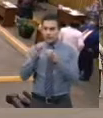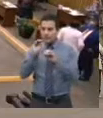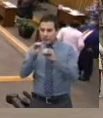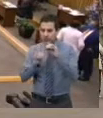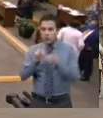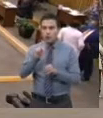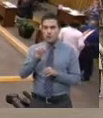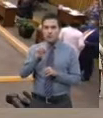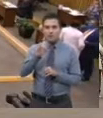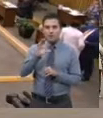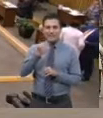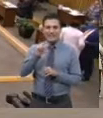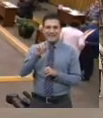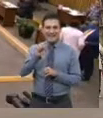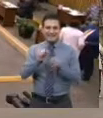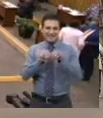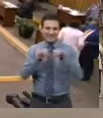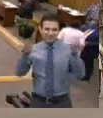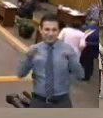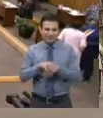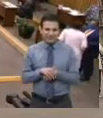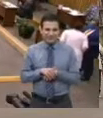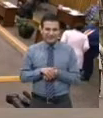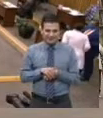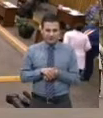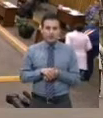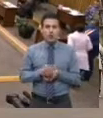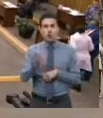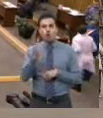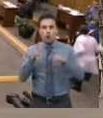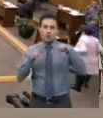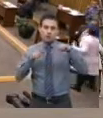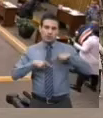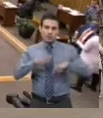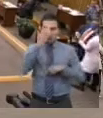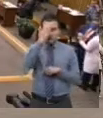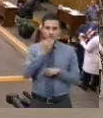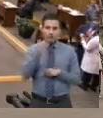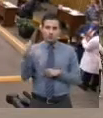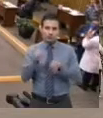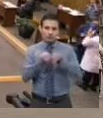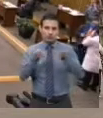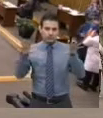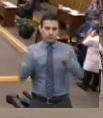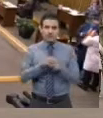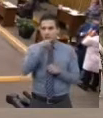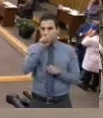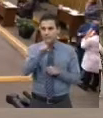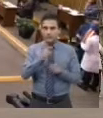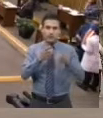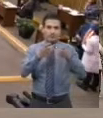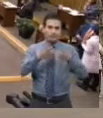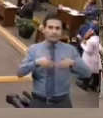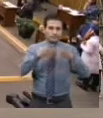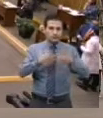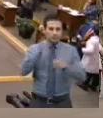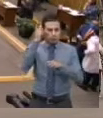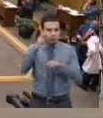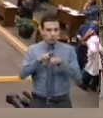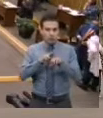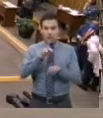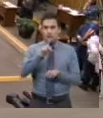emitido en este año, tal como se supone a través de dos influencers y del proveedor del servicio de producción de